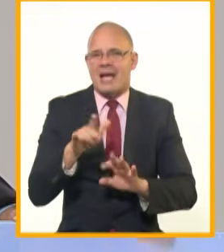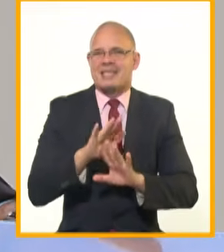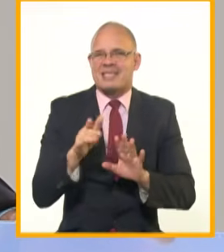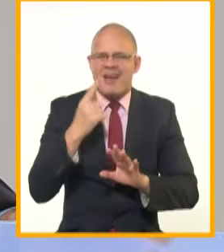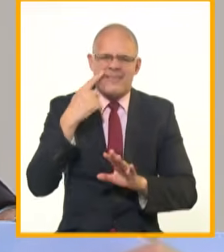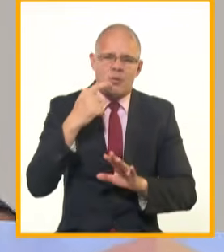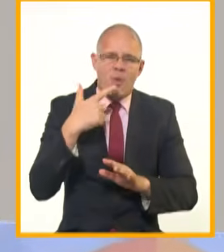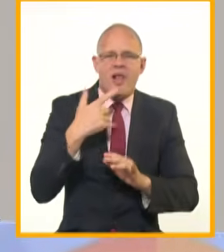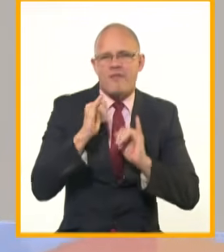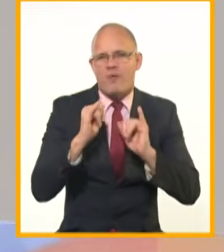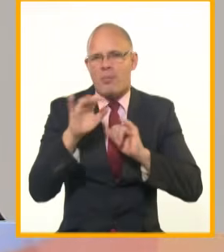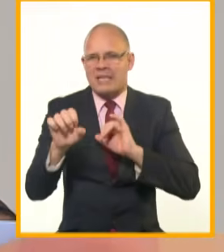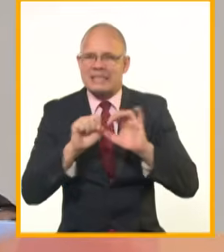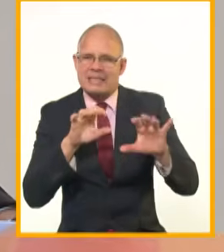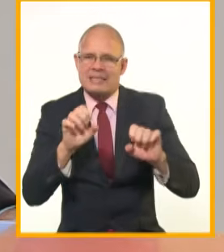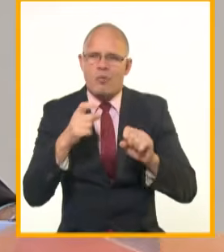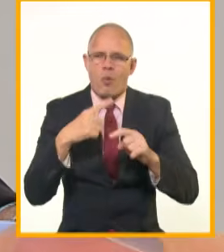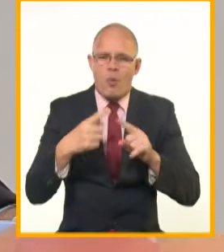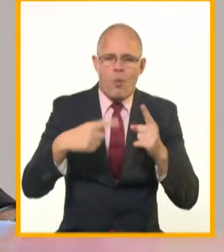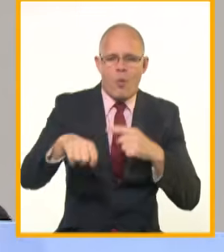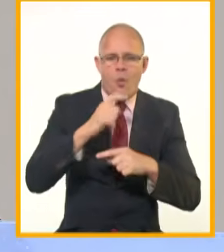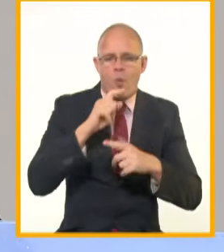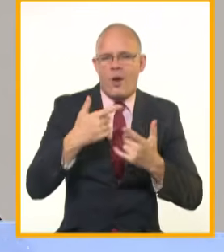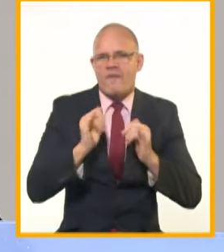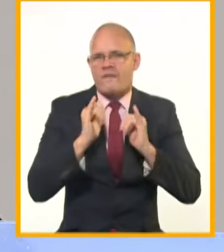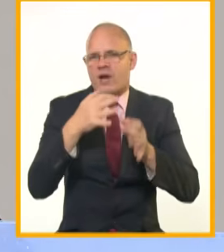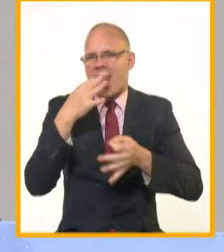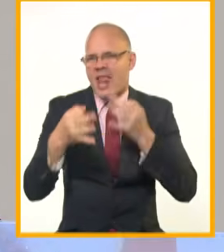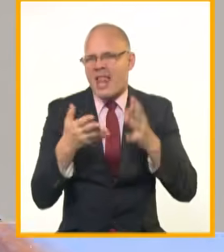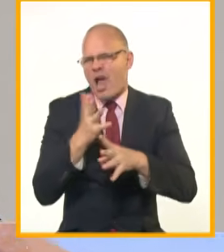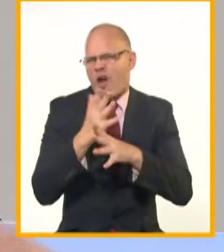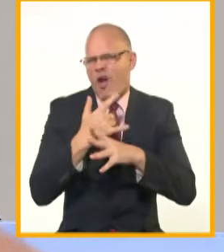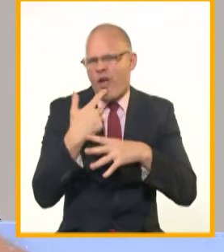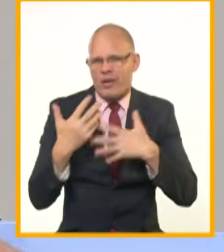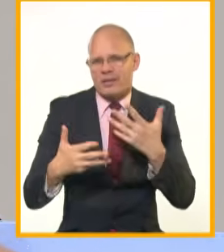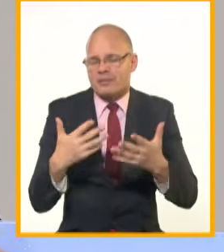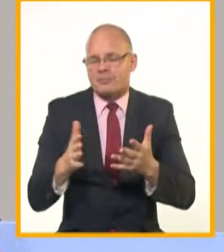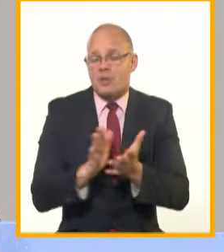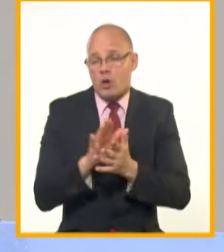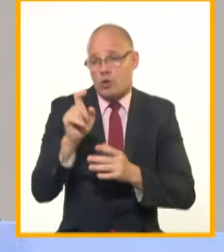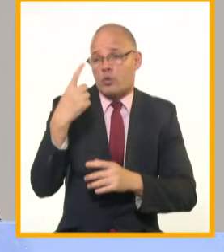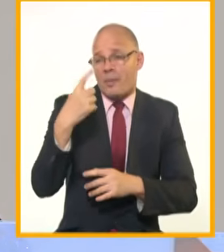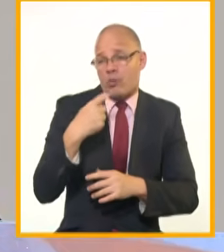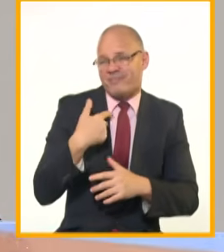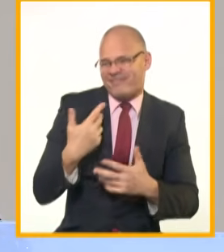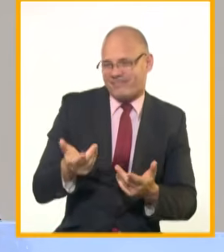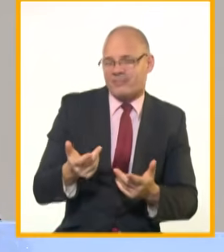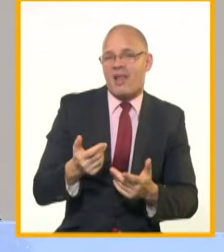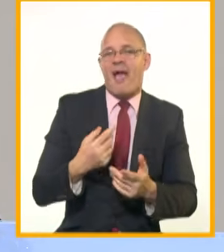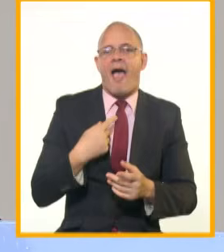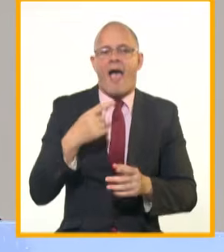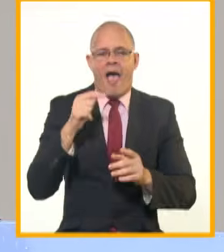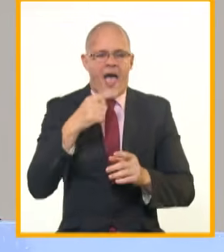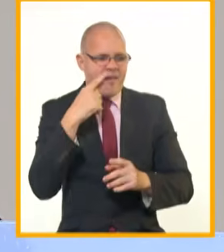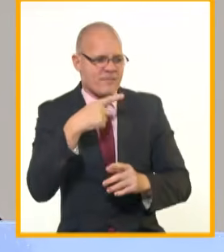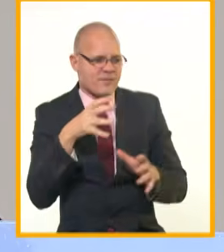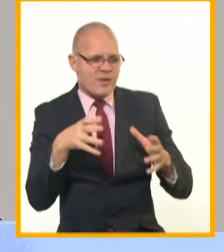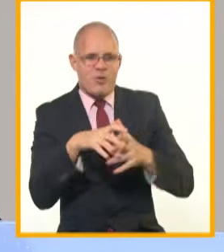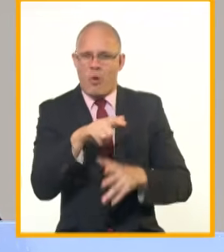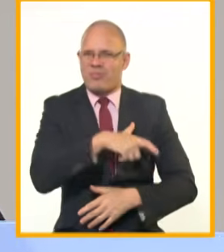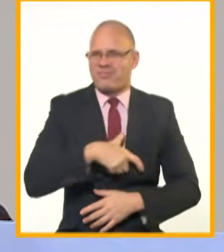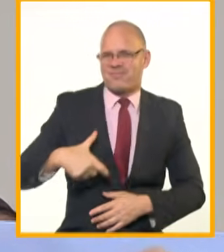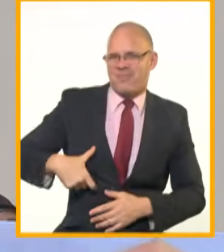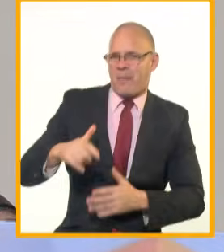cuestiones que pretendimos era explicar esto que me preguntaba, el papel que está jugando hoy el equipo de pelota de